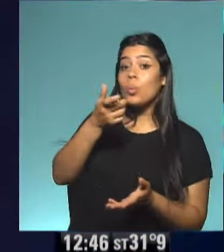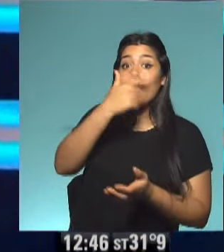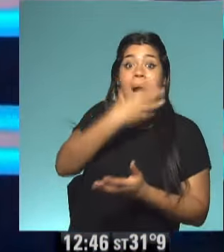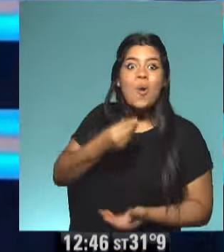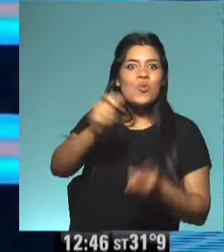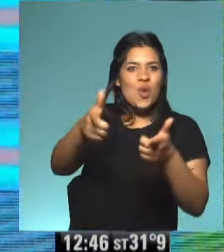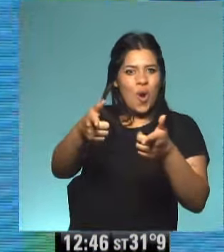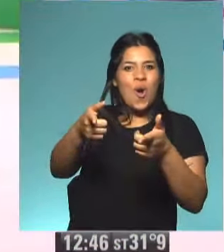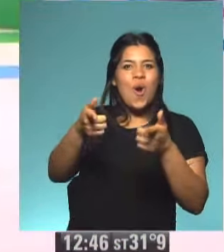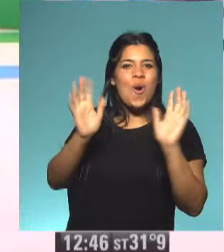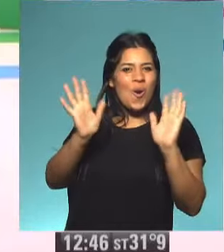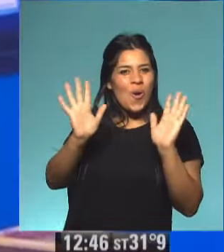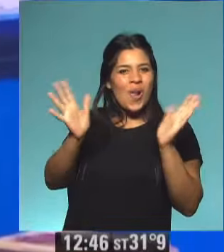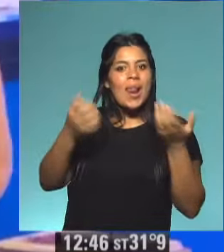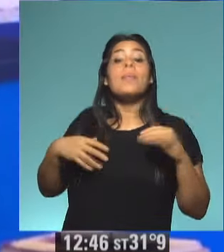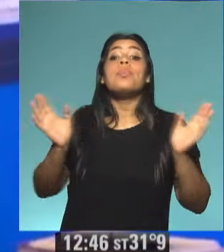¡Bienvenido!